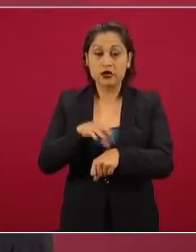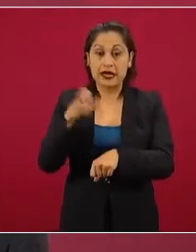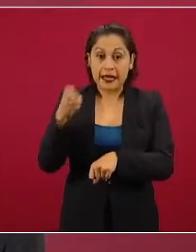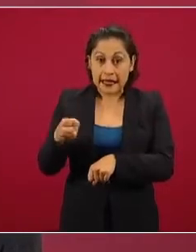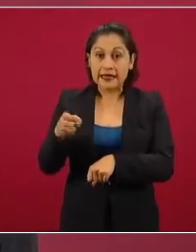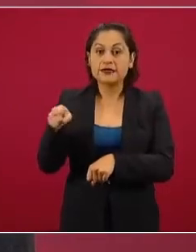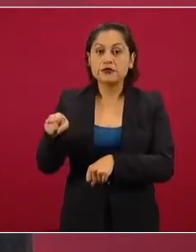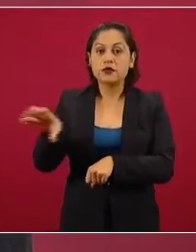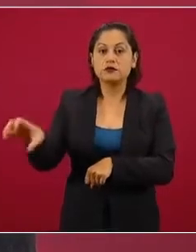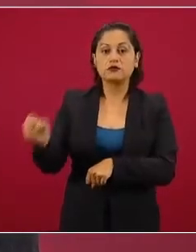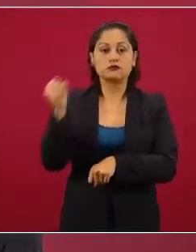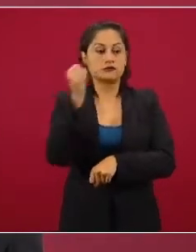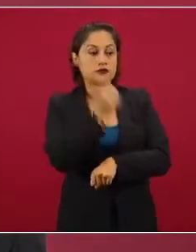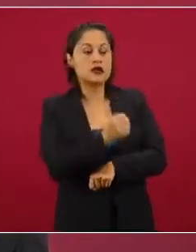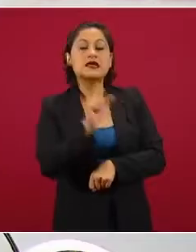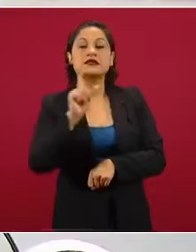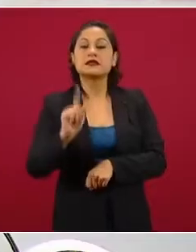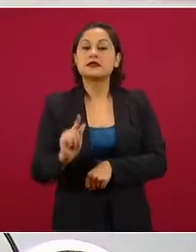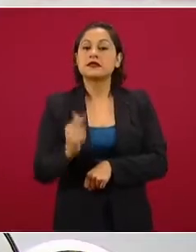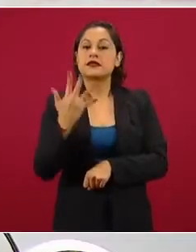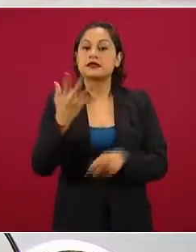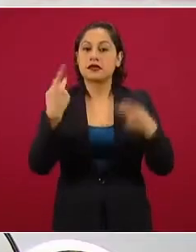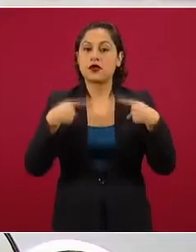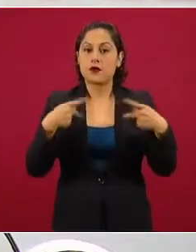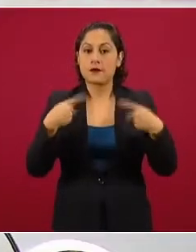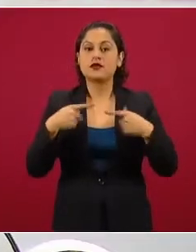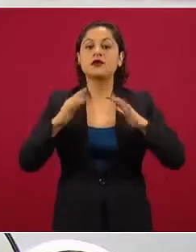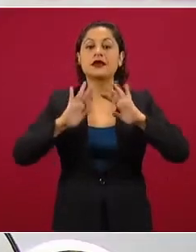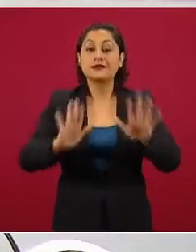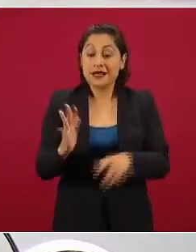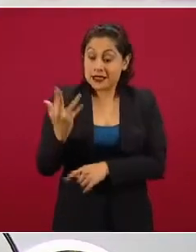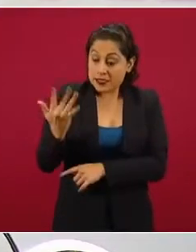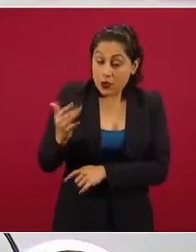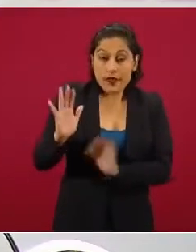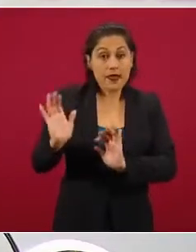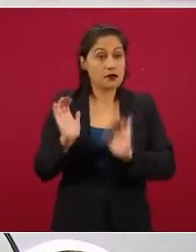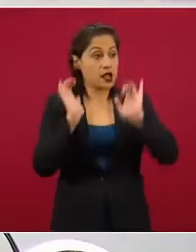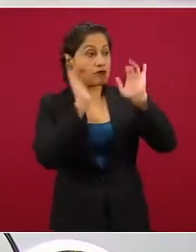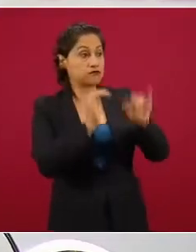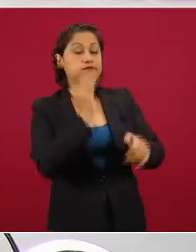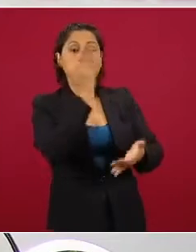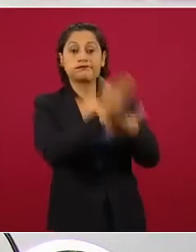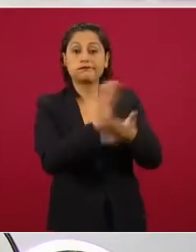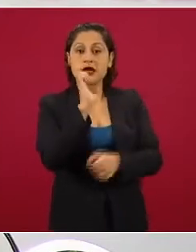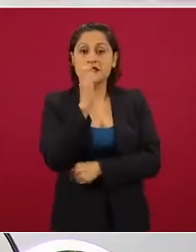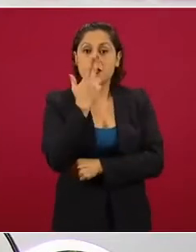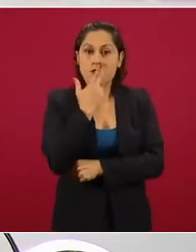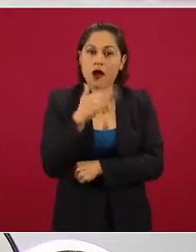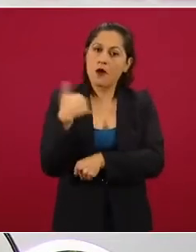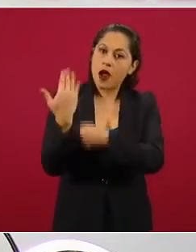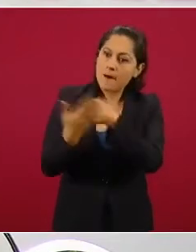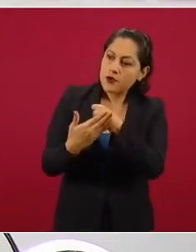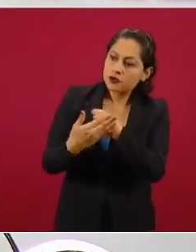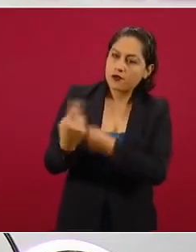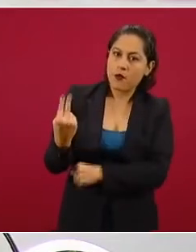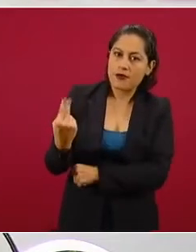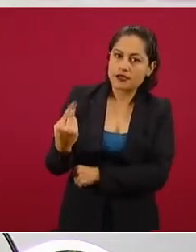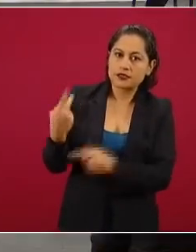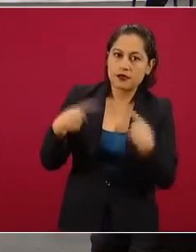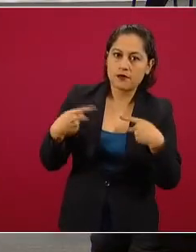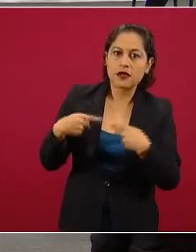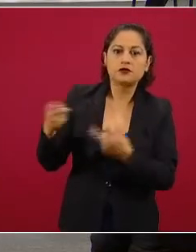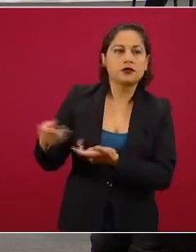destinamos 75 personas, 50 ya se han ido para allá, 25 están próximas a